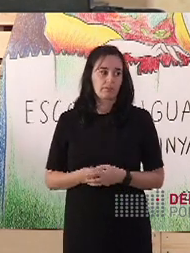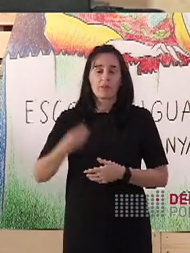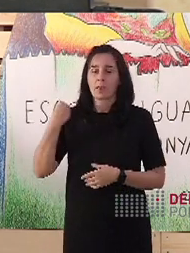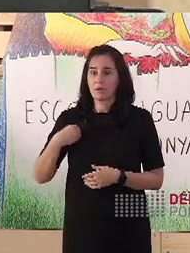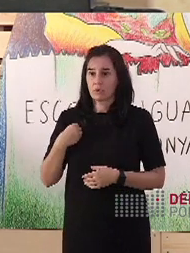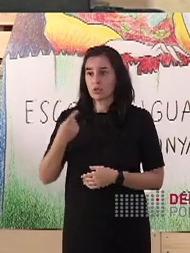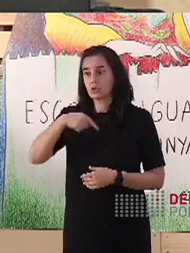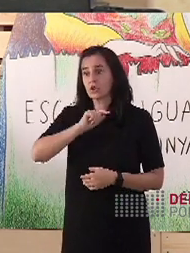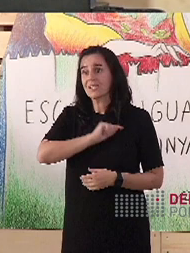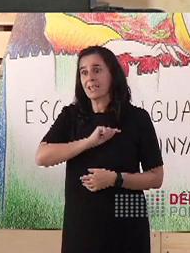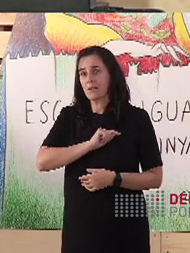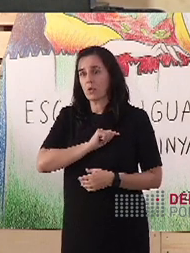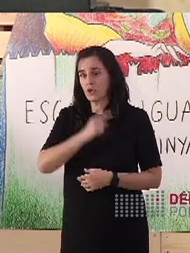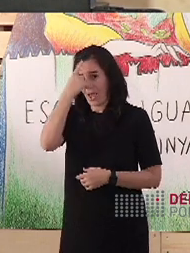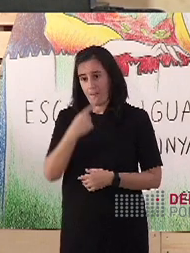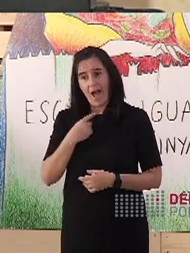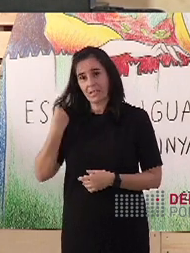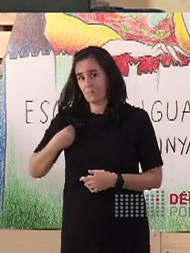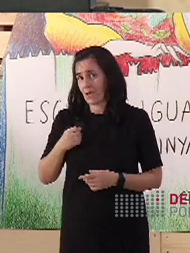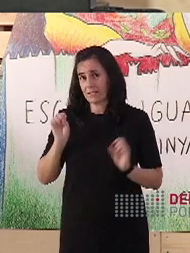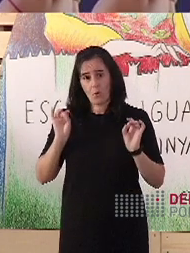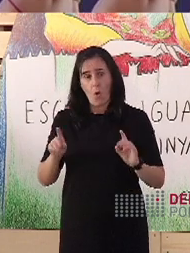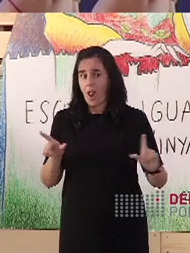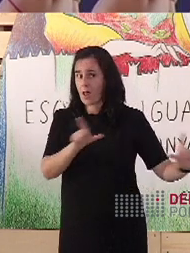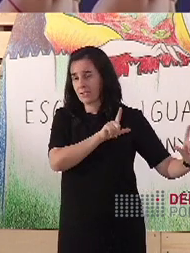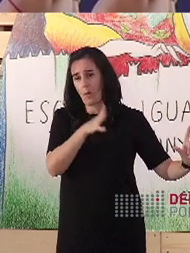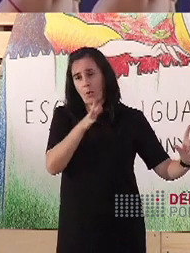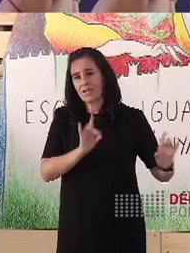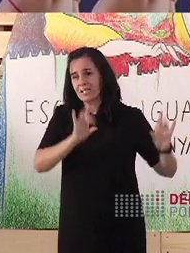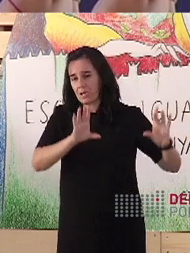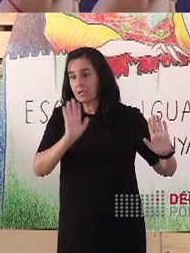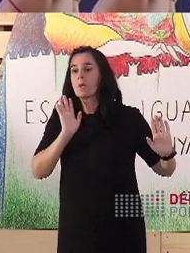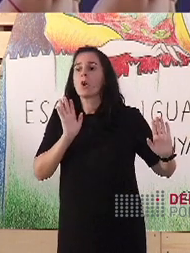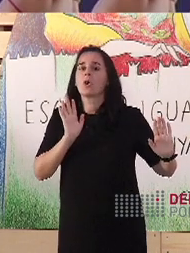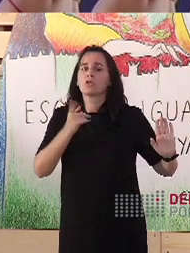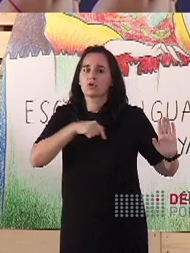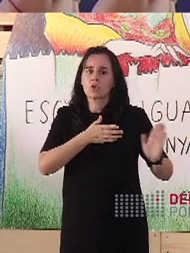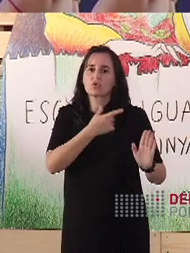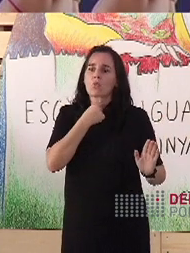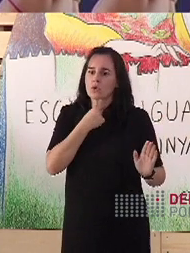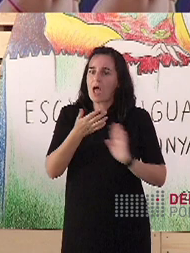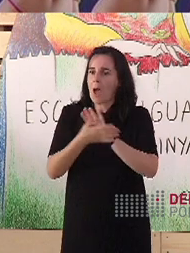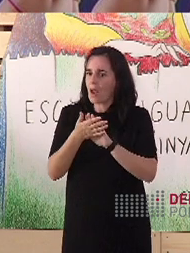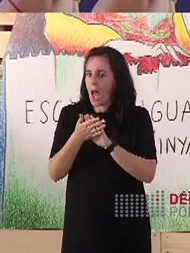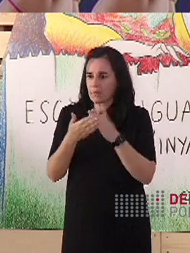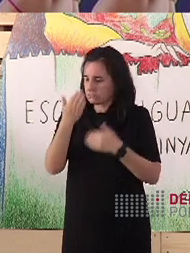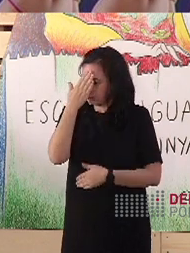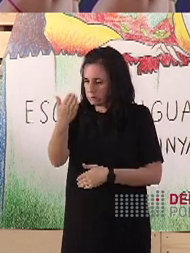Bueno, sentimos muchísimo tener que poner este tipo de imágenes, pero nosotras nos gusta hablar de lo que está pasando y de lo que hay en las redes sin